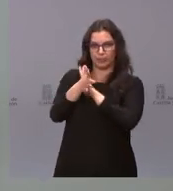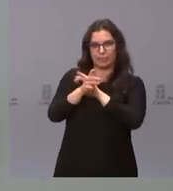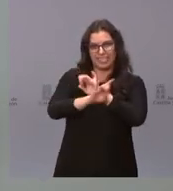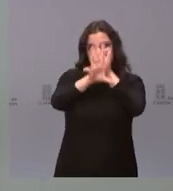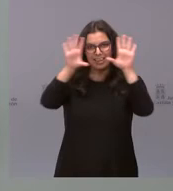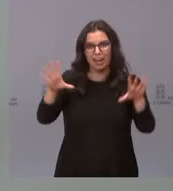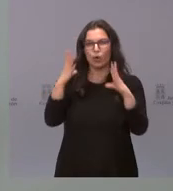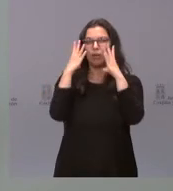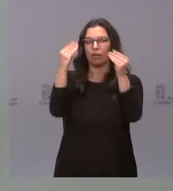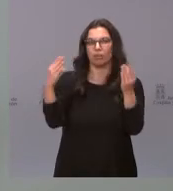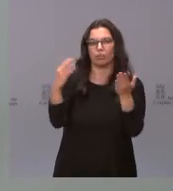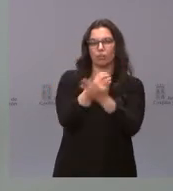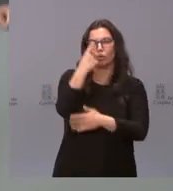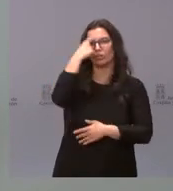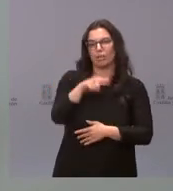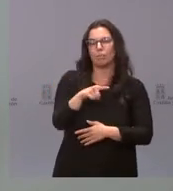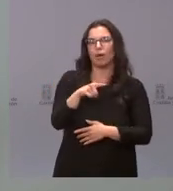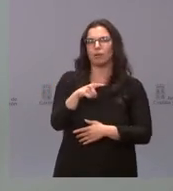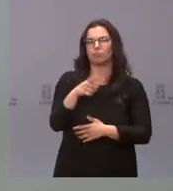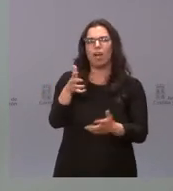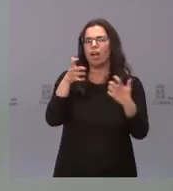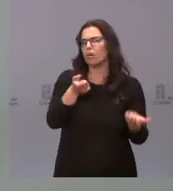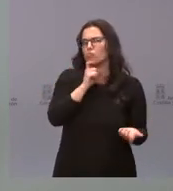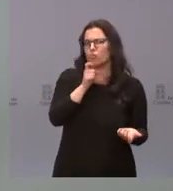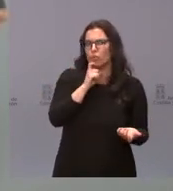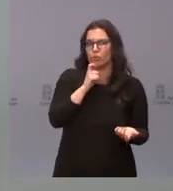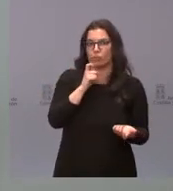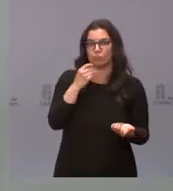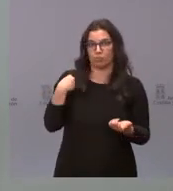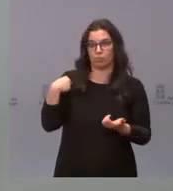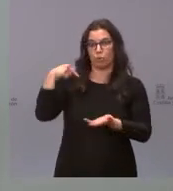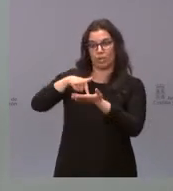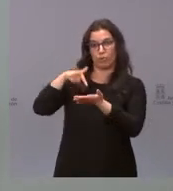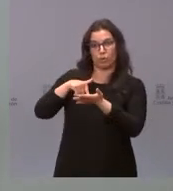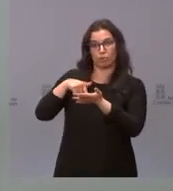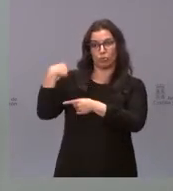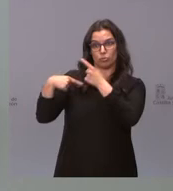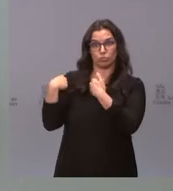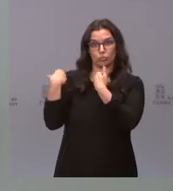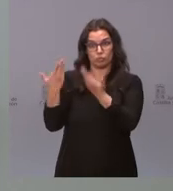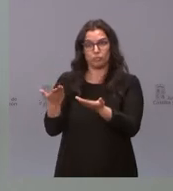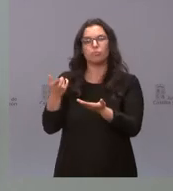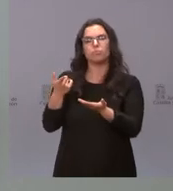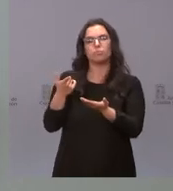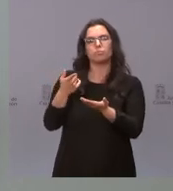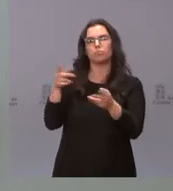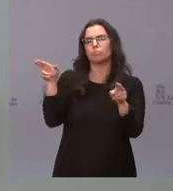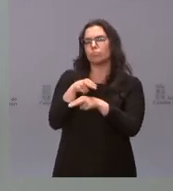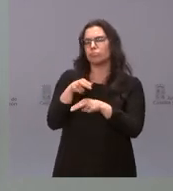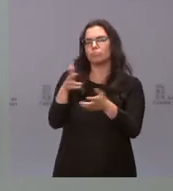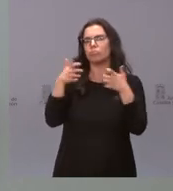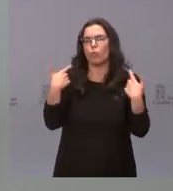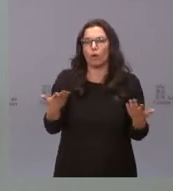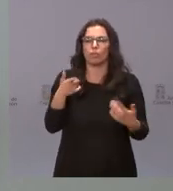consciente de los beneficios de la eliminación del impuesto de sucesiones y donaciones era un compromiso